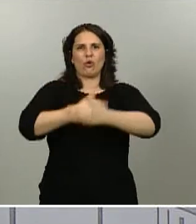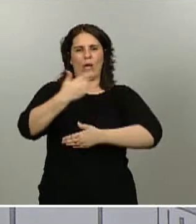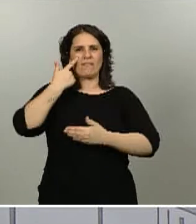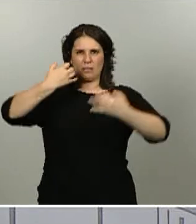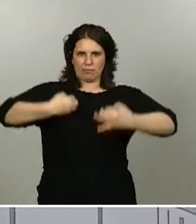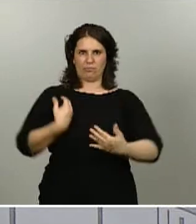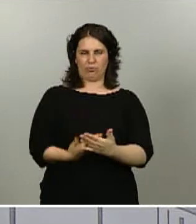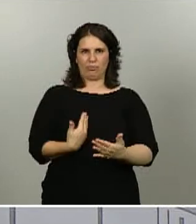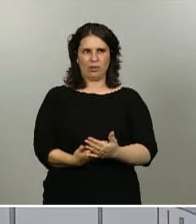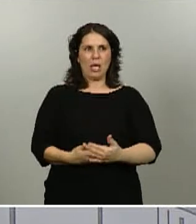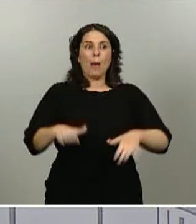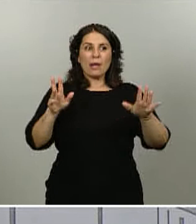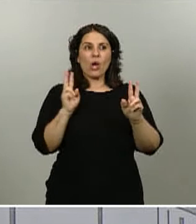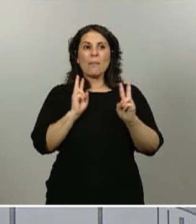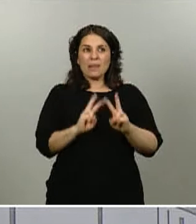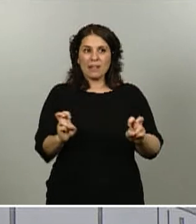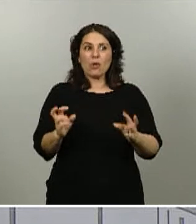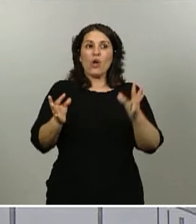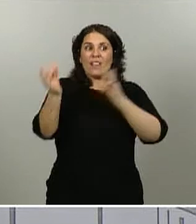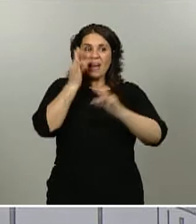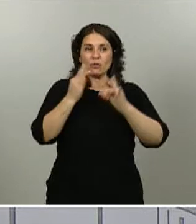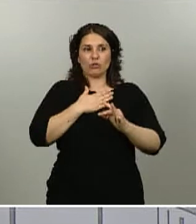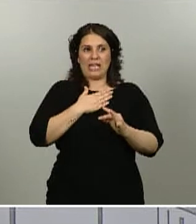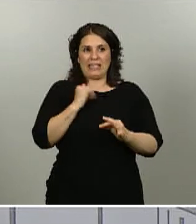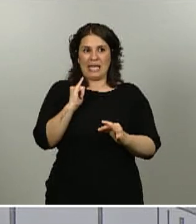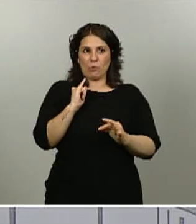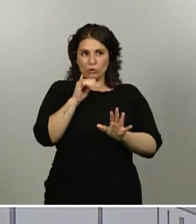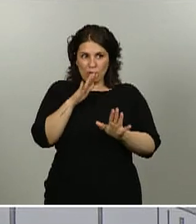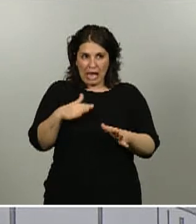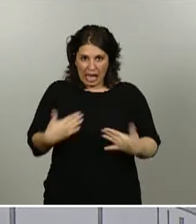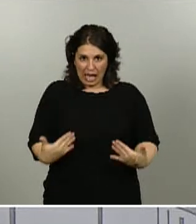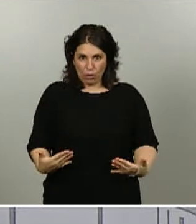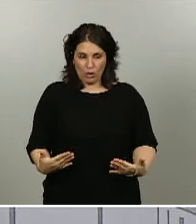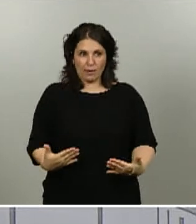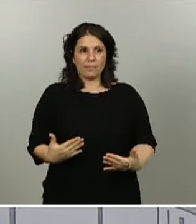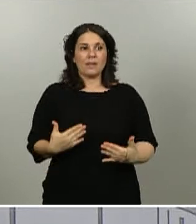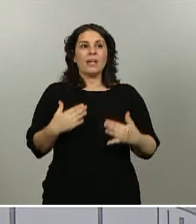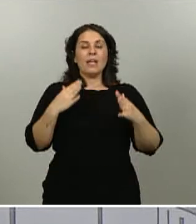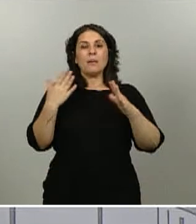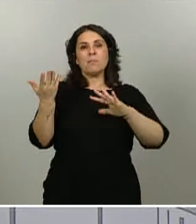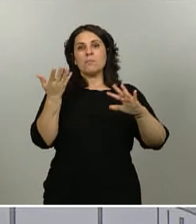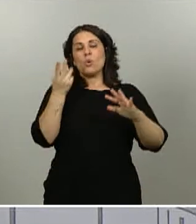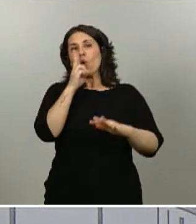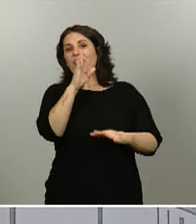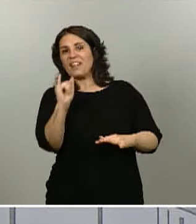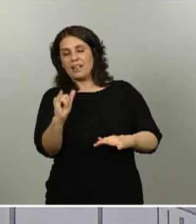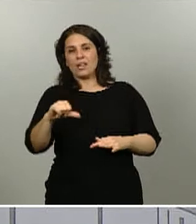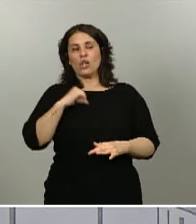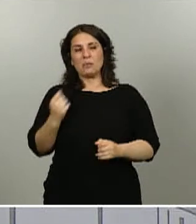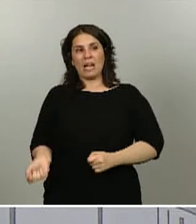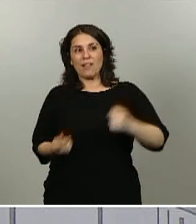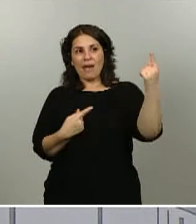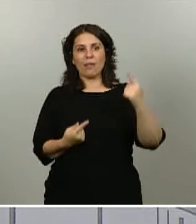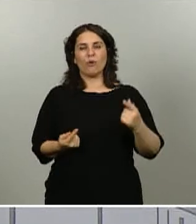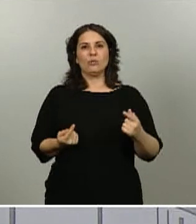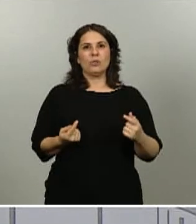en principio son los datos de los que disponemos ahora mismo. Entre UCIs y hospitalizados sí que parece que bajen, pero lo cierto